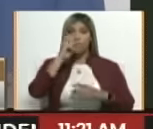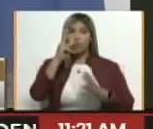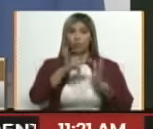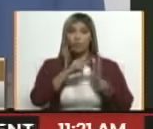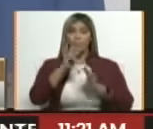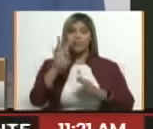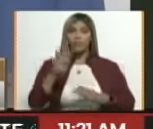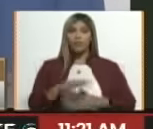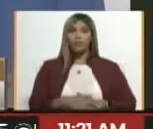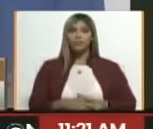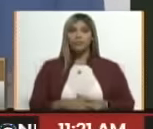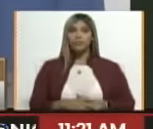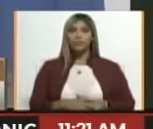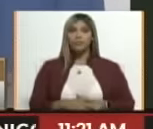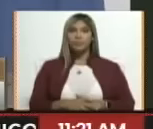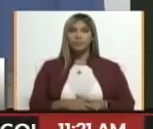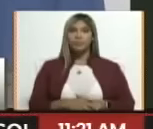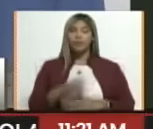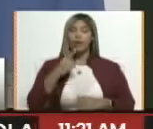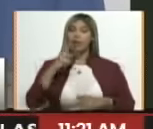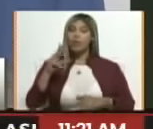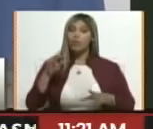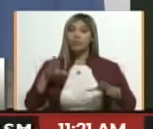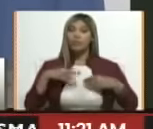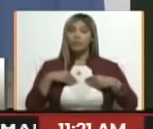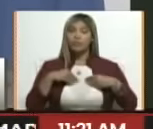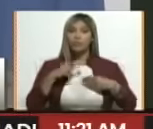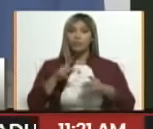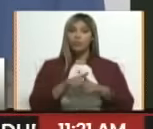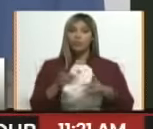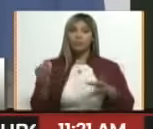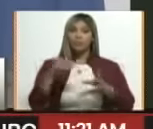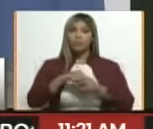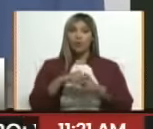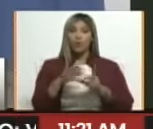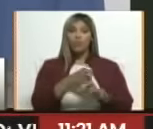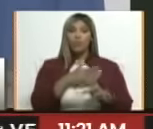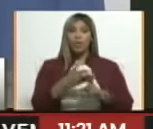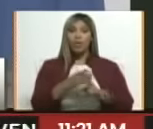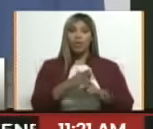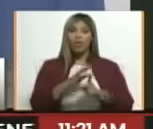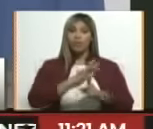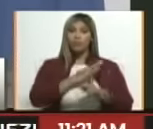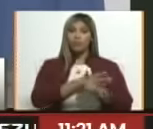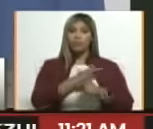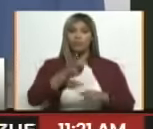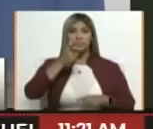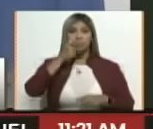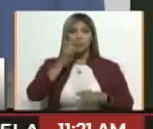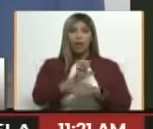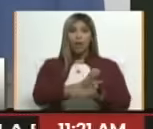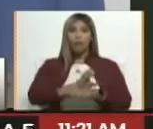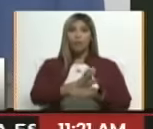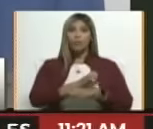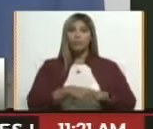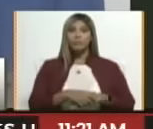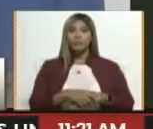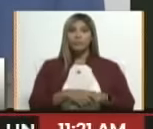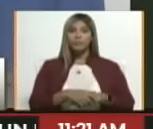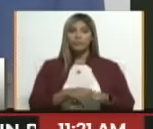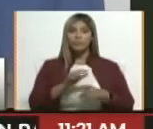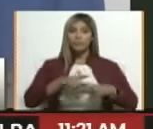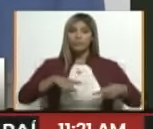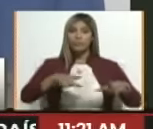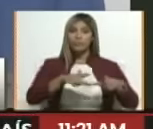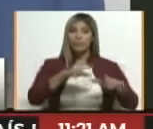2024, condenamos enérgicamente la irrupción violenta de la Fuerza de Seguridad de Ecuador en las